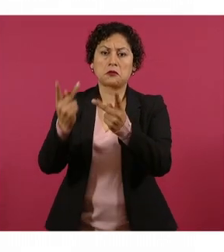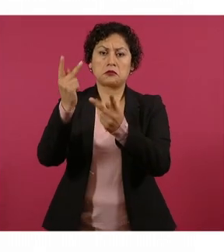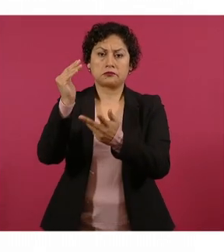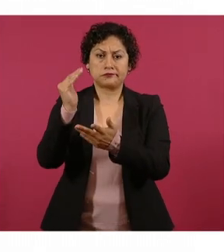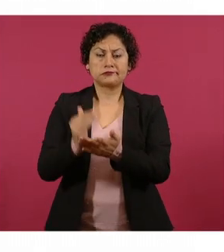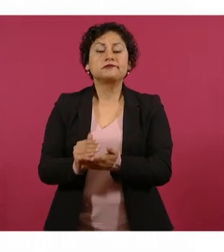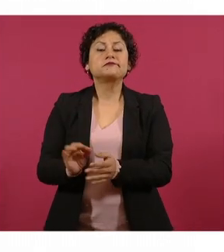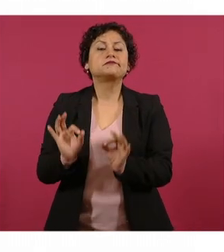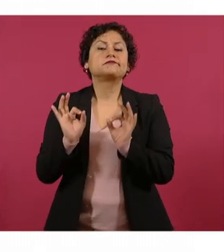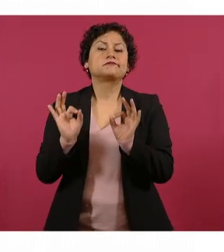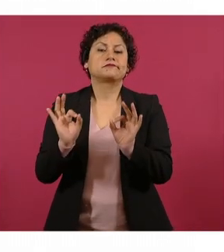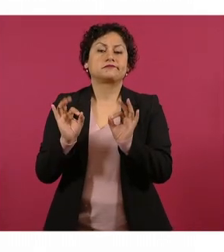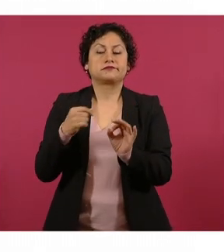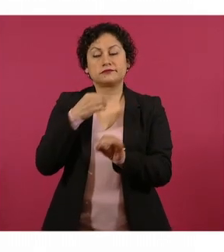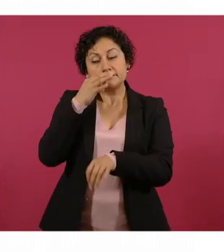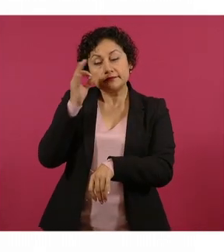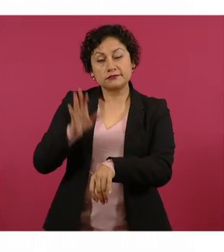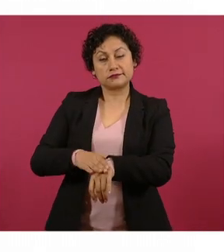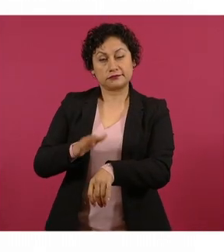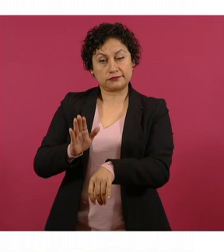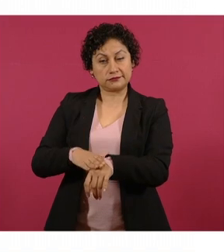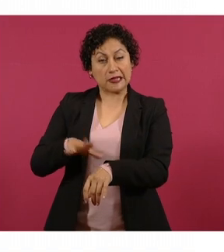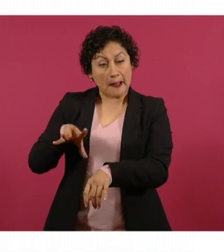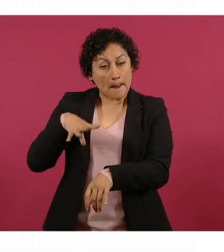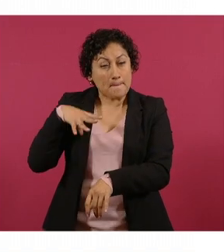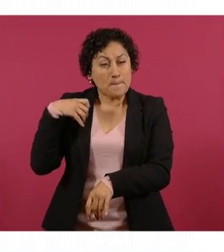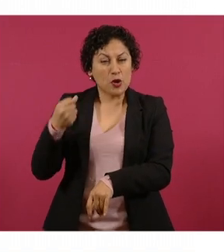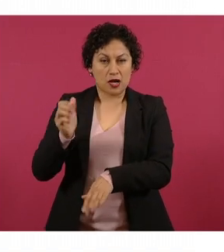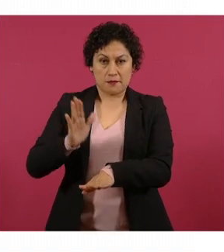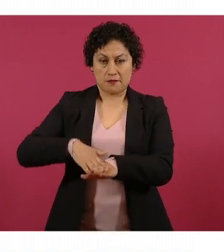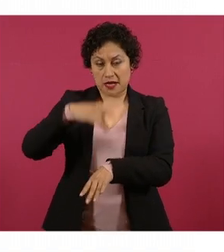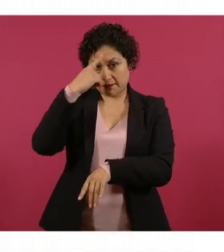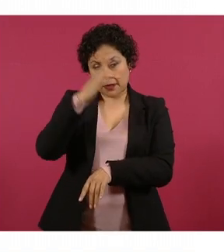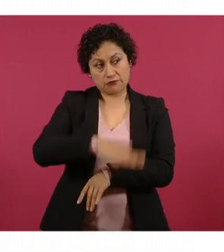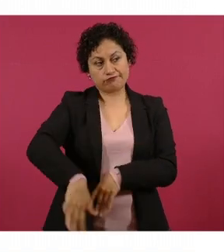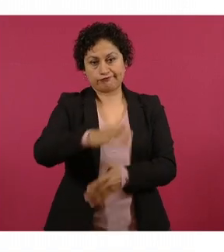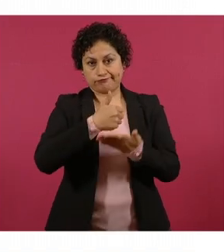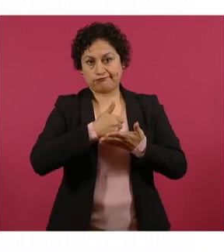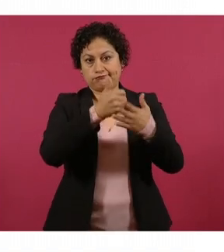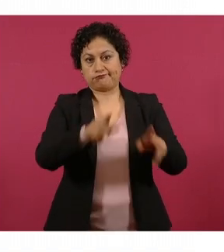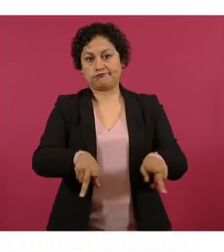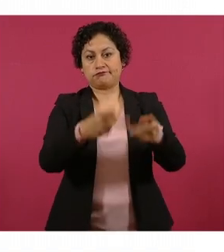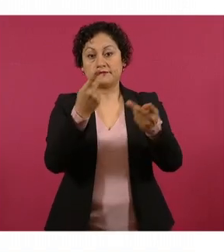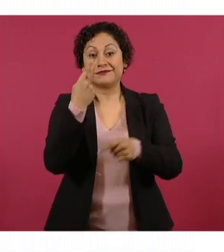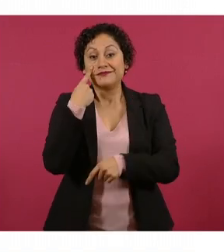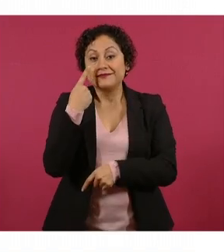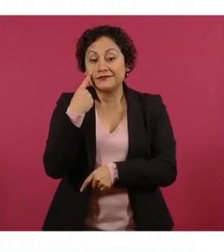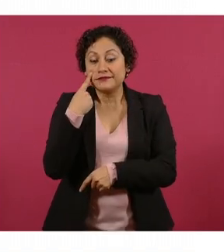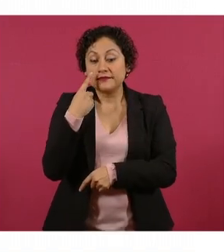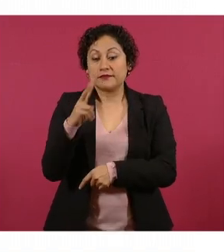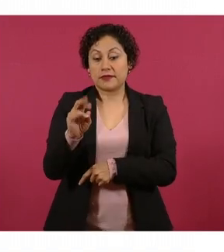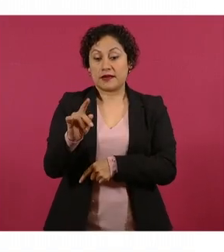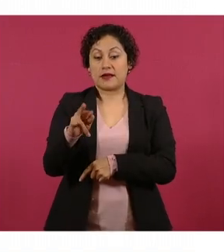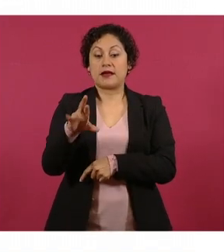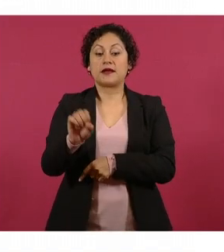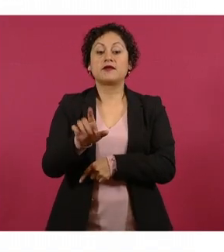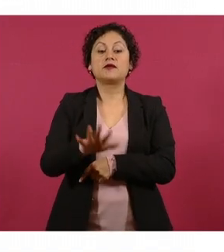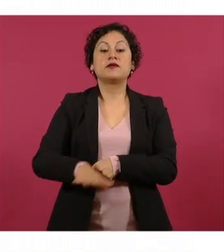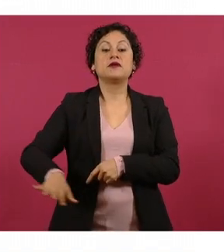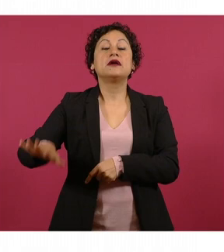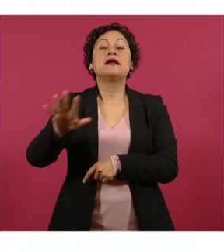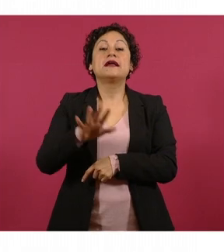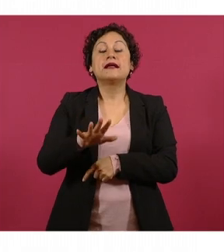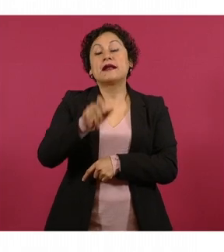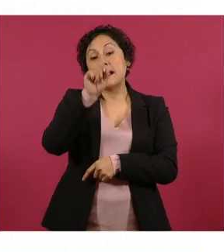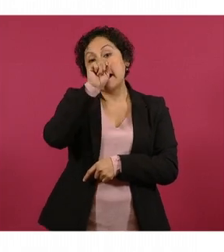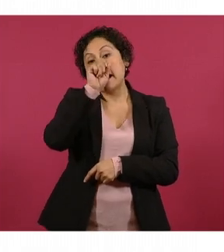mayor esfuerzo en favor de las consumidoras y los consumidores. Por ejemplo, Valero, que lo está haciendo en Tonalá, Jalisco,